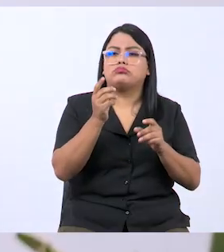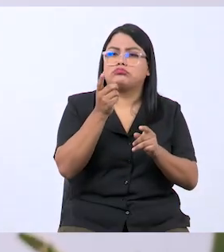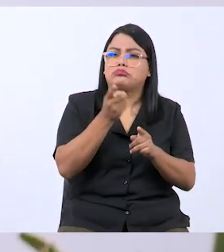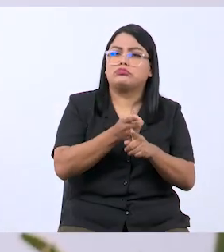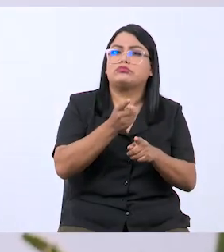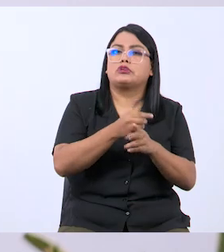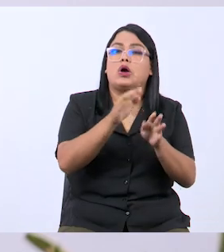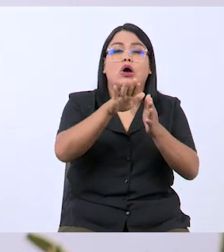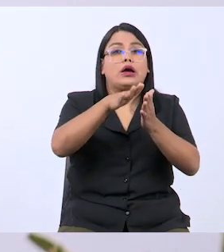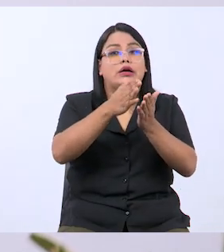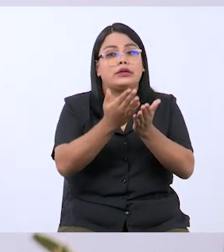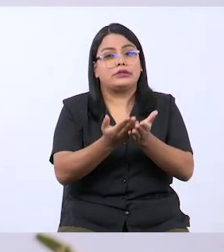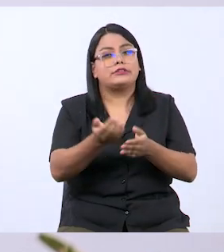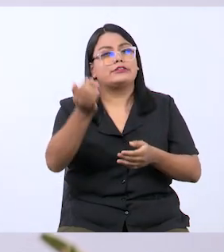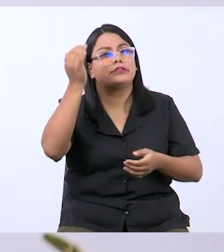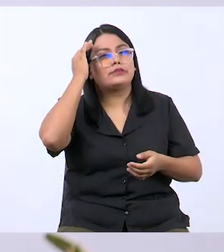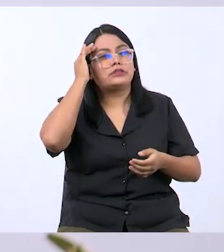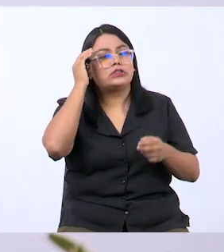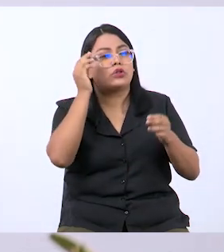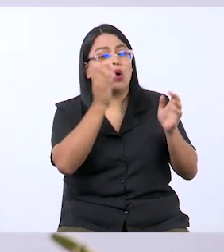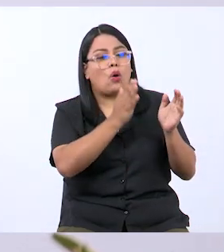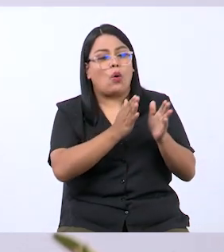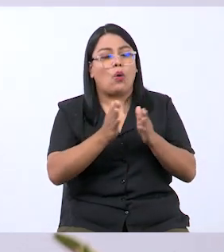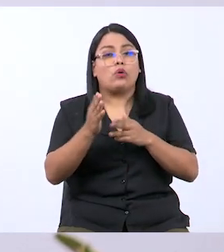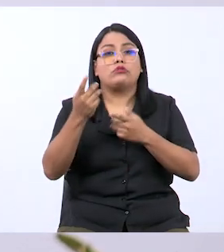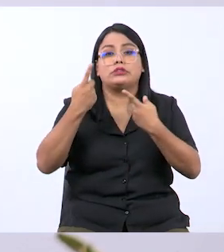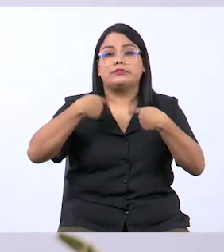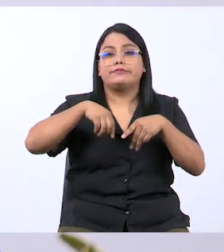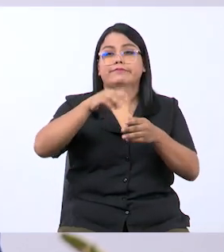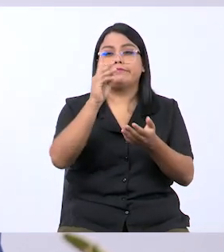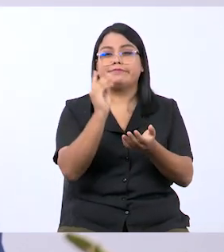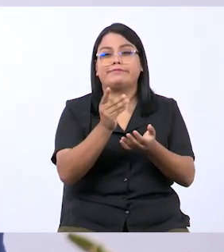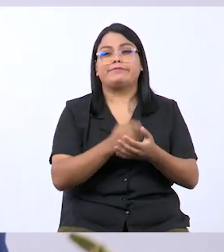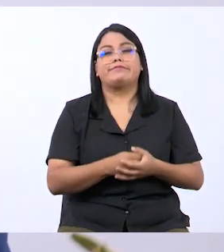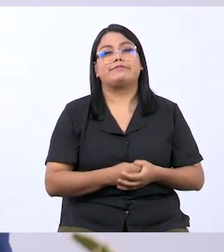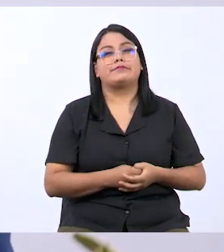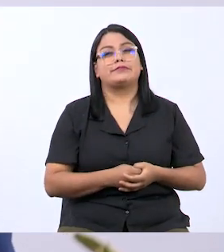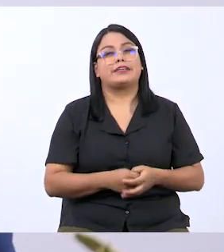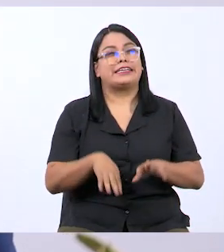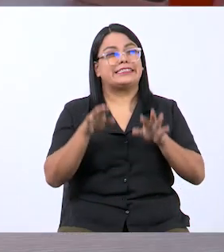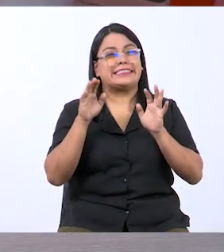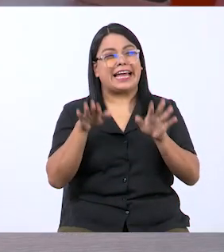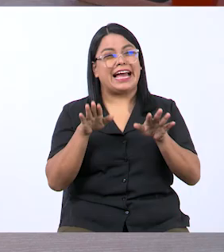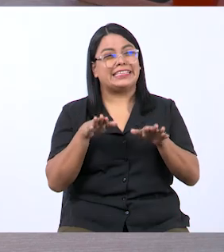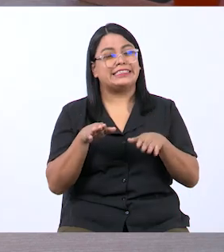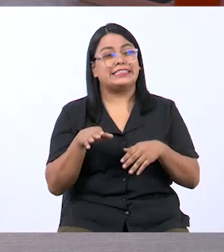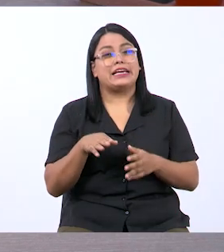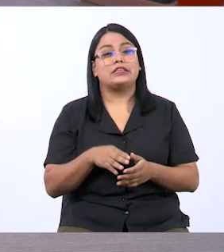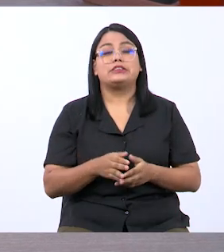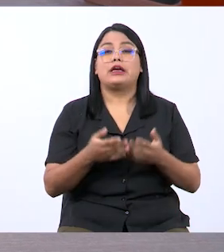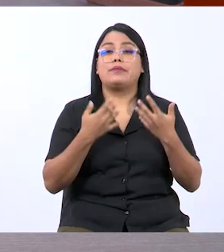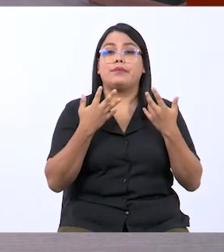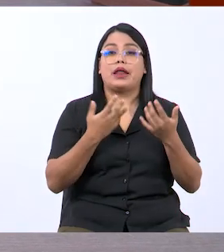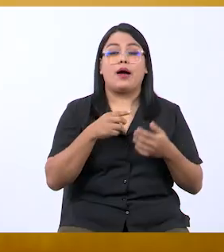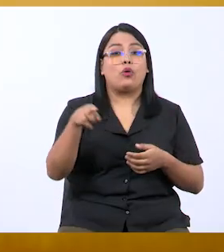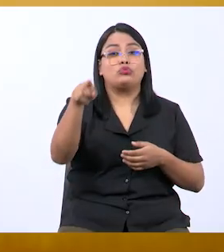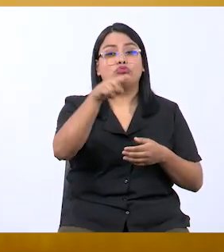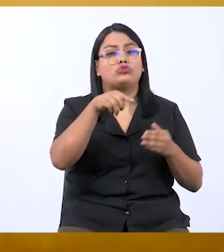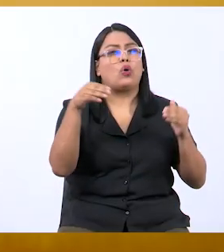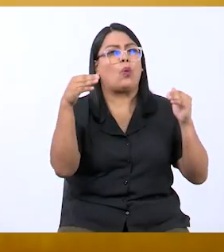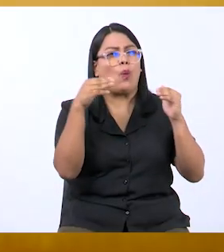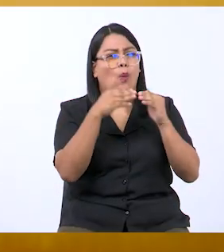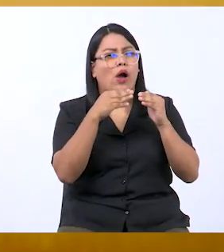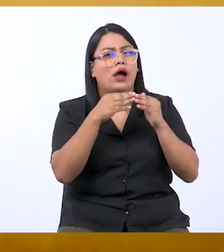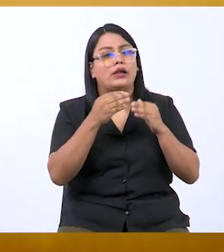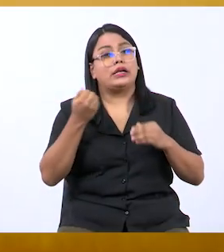uso adecuado del libro de texto, conociendo su estructura y su secuencia didáctica. Gracias, Antonieta. Esperamos, como lo dice, que esto